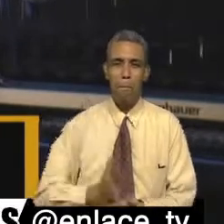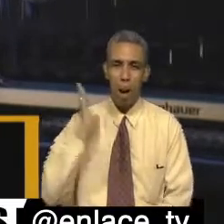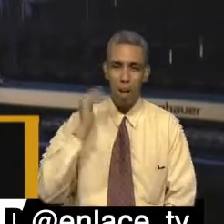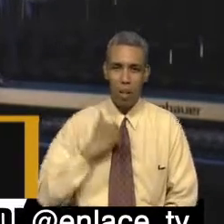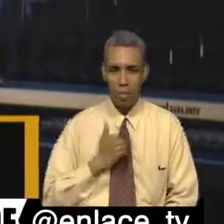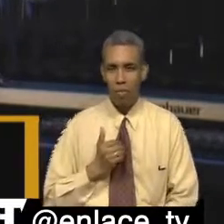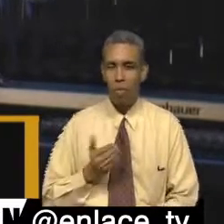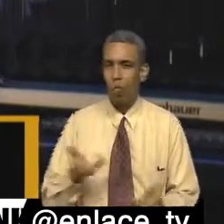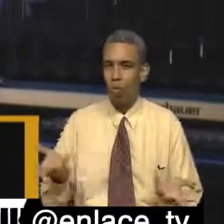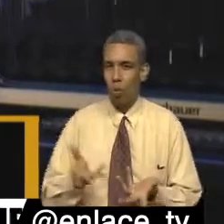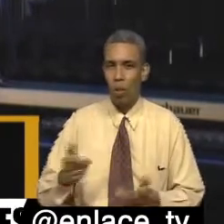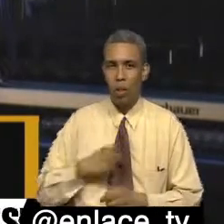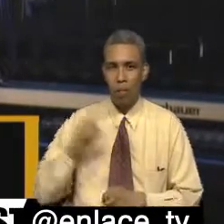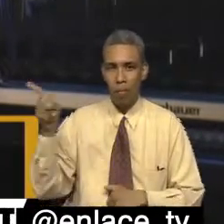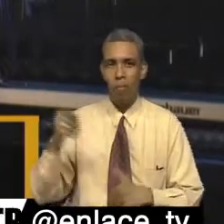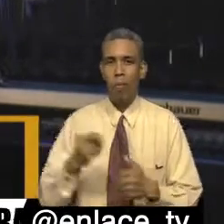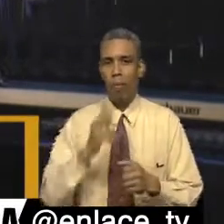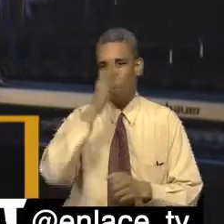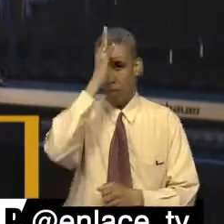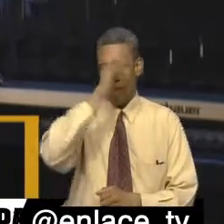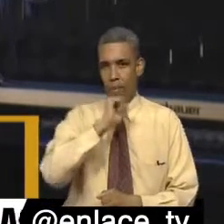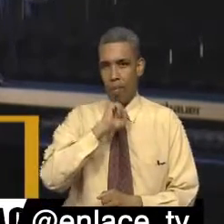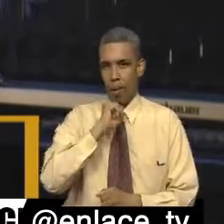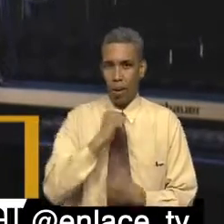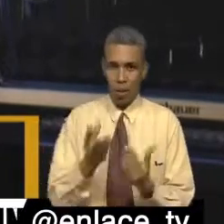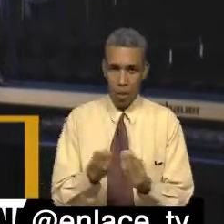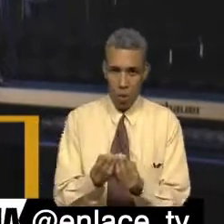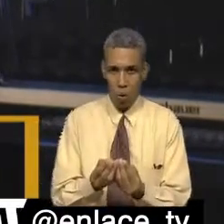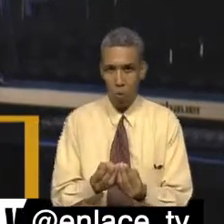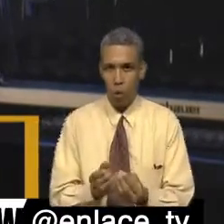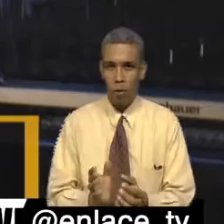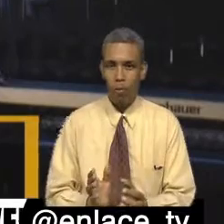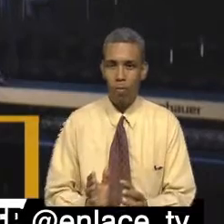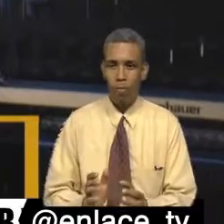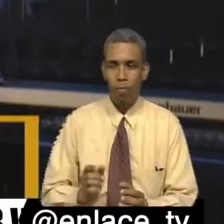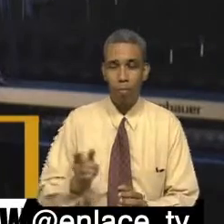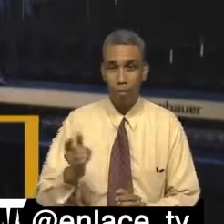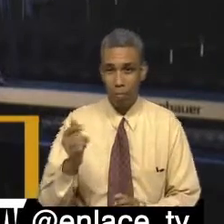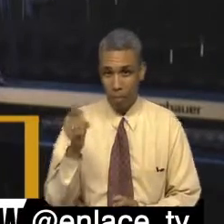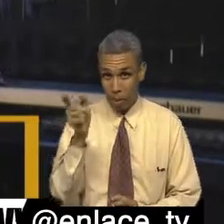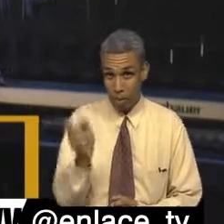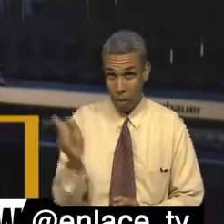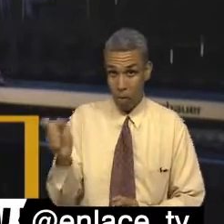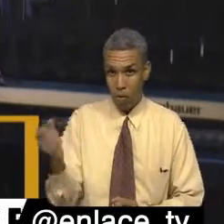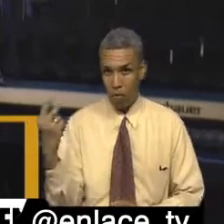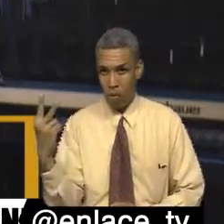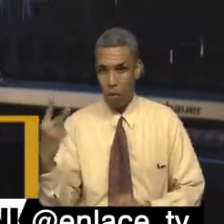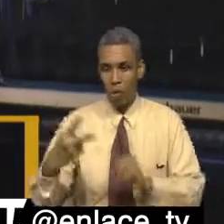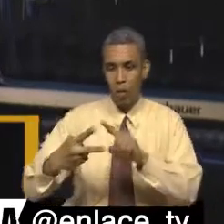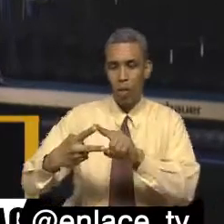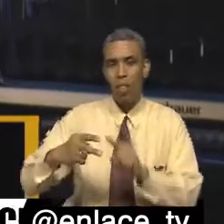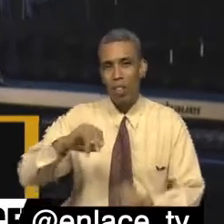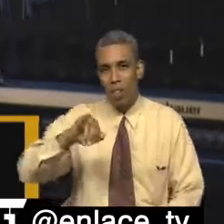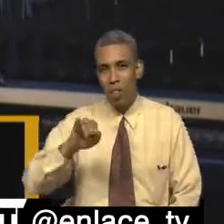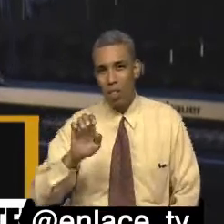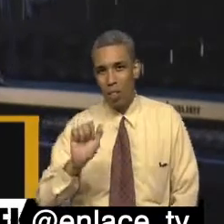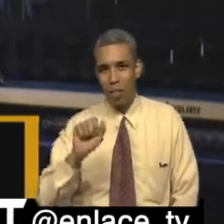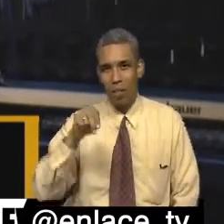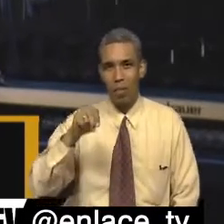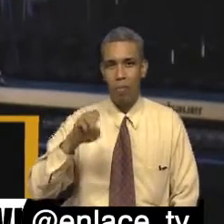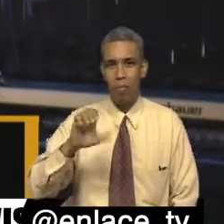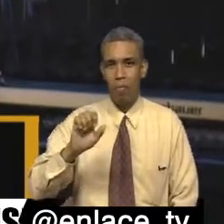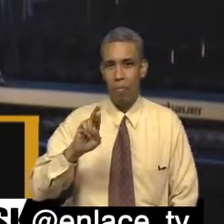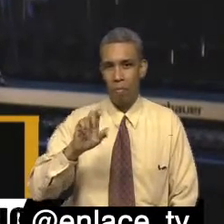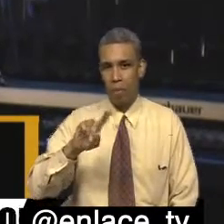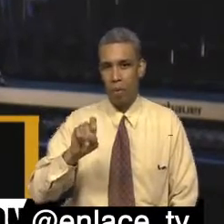al sitio, lo cual valoramos en el sitio y transportamos a 2 pacientes. Primero, Giancarlos Lozano Alarcón,